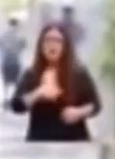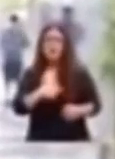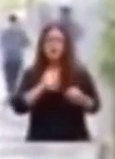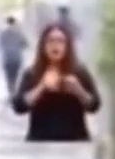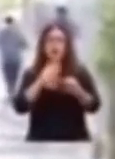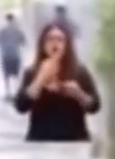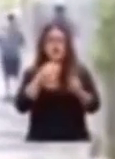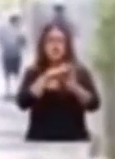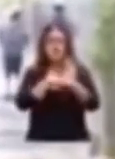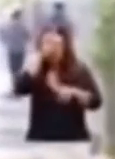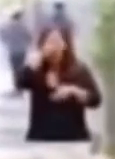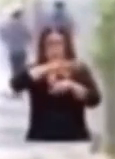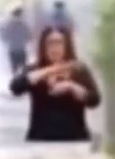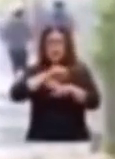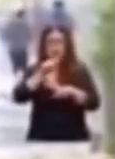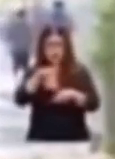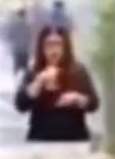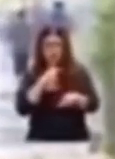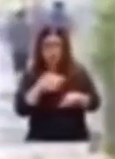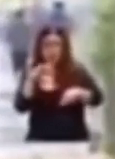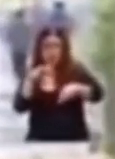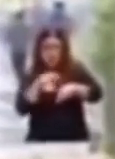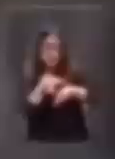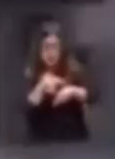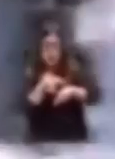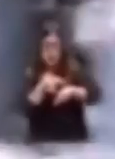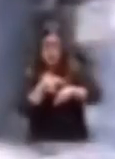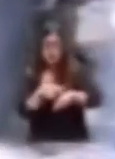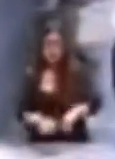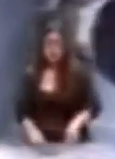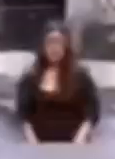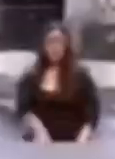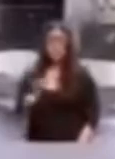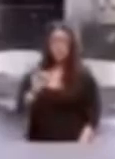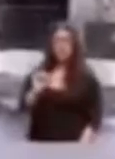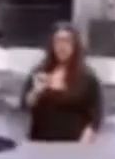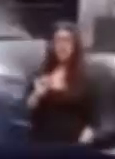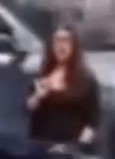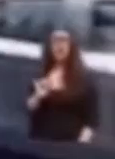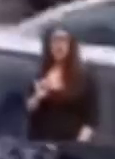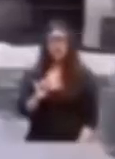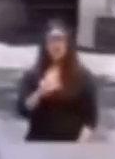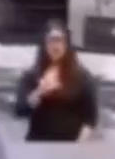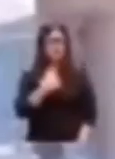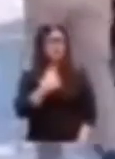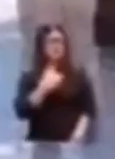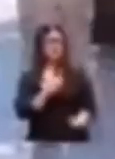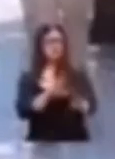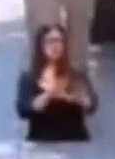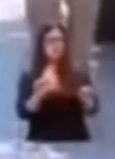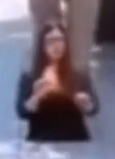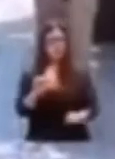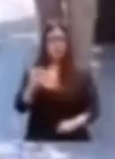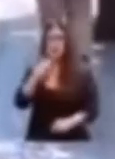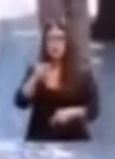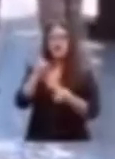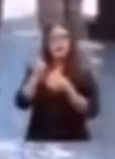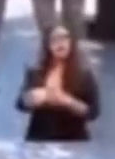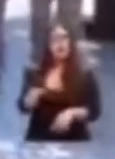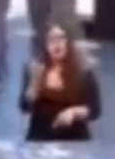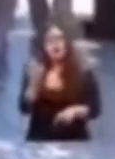sería usted capaz de ponerse este microchip bajo la piel sin sí lo haría no estoy de acuerdo con el tema de los chips siempre se le pierde el